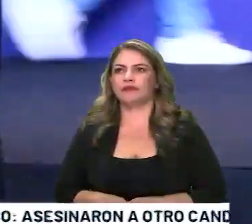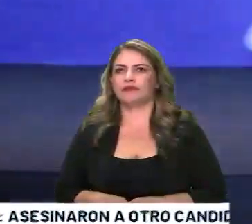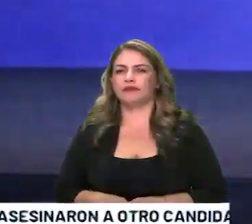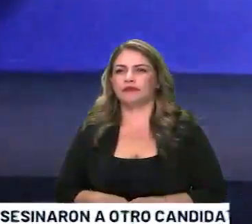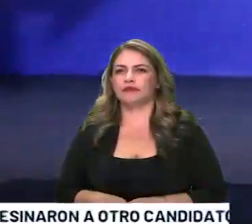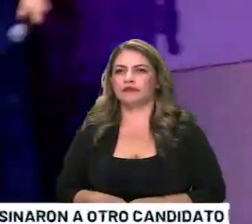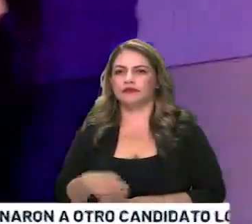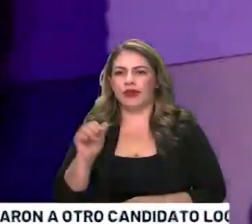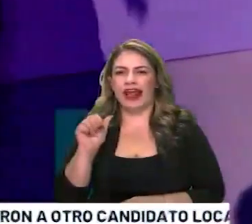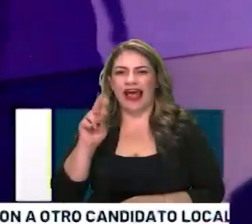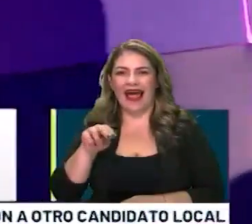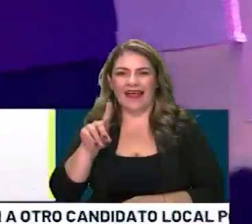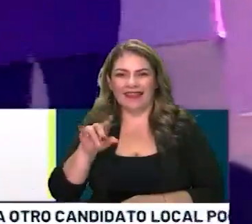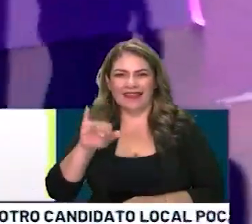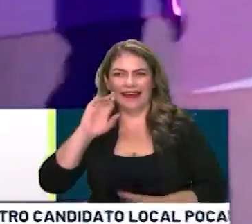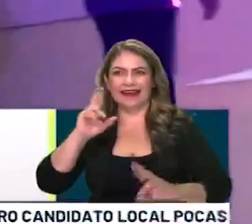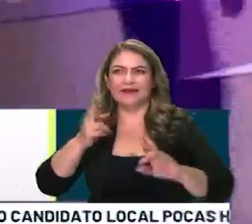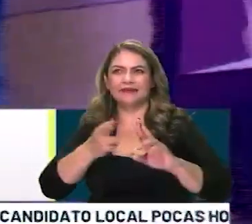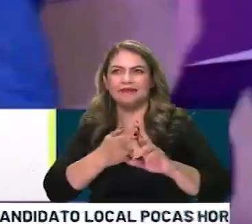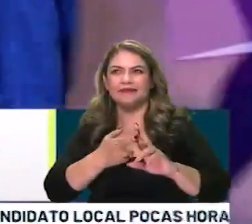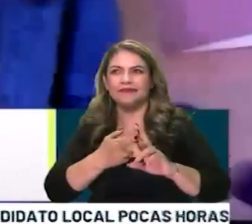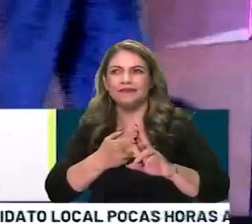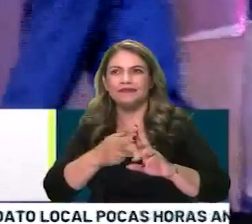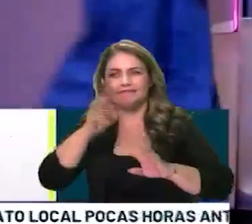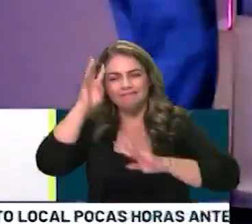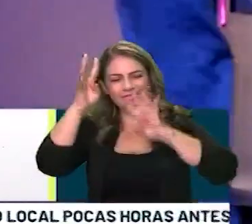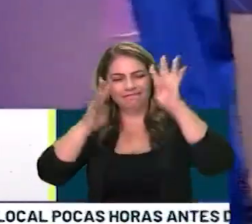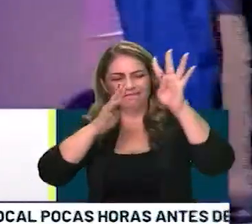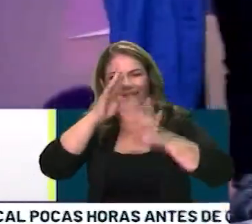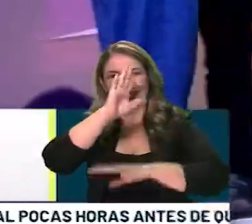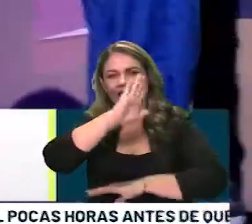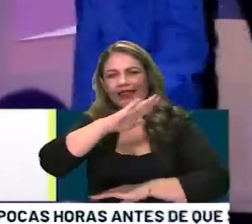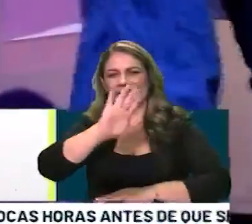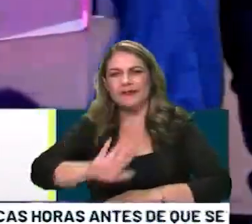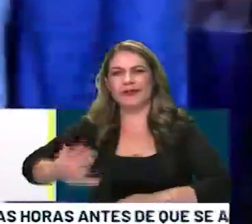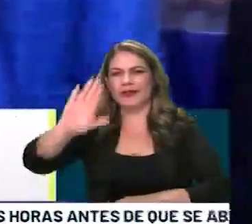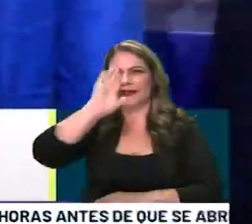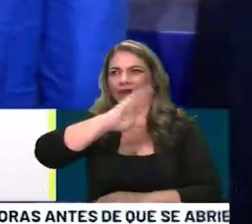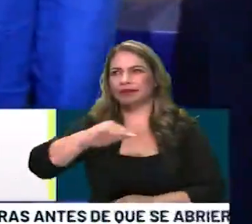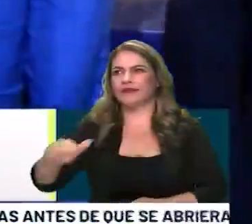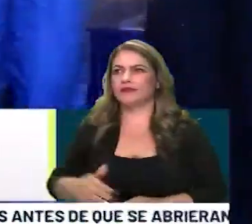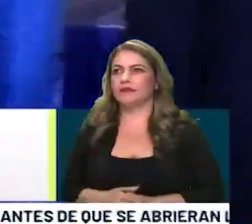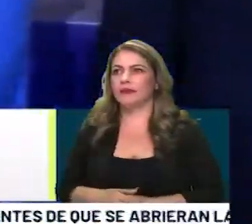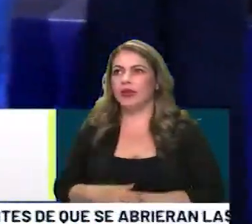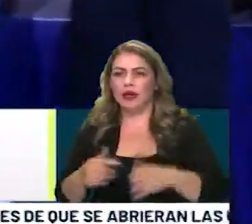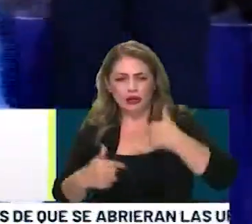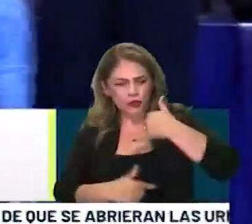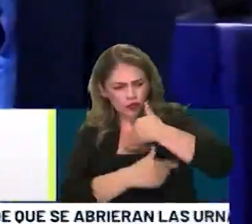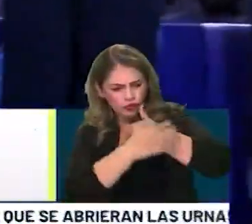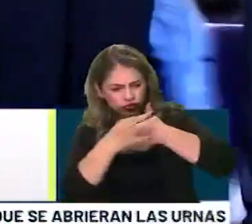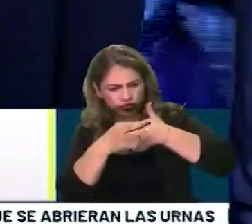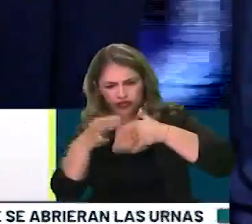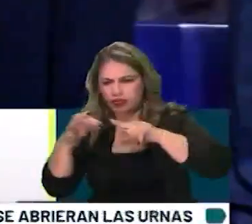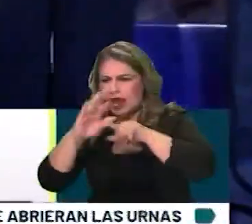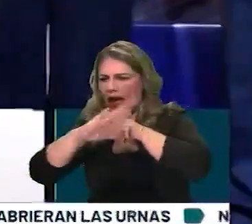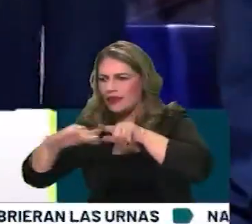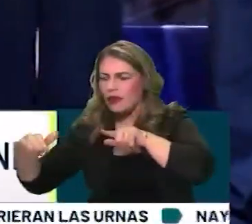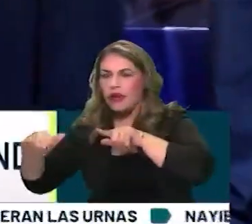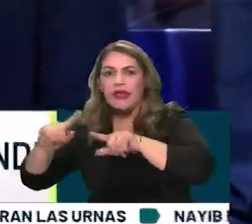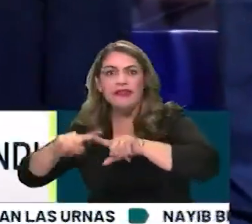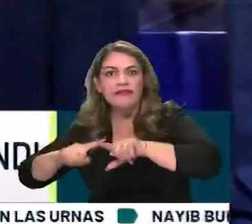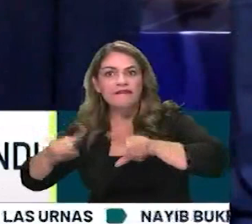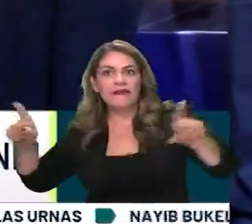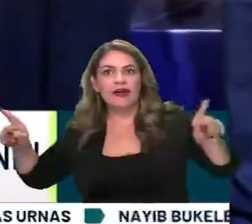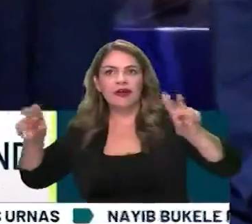entregó el premio de innovación al departamento de Antioquia como única Región del país que ha construido estrategias diferenciadoras de innovación en